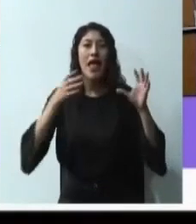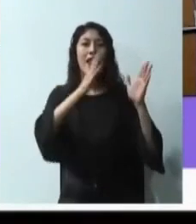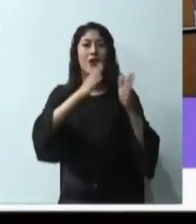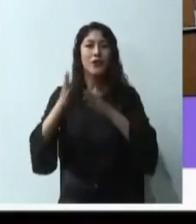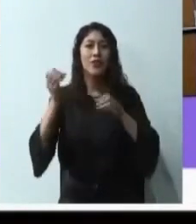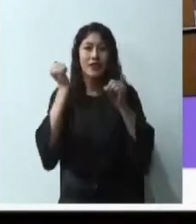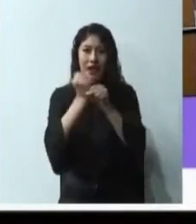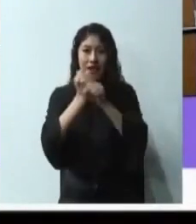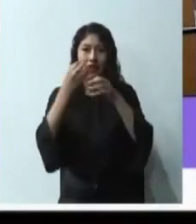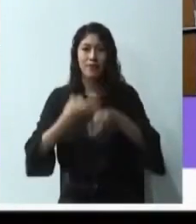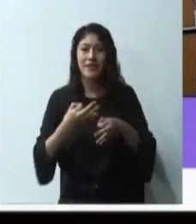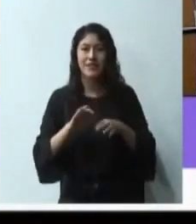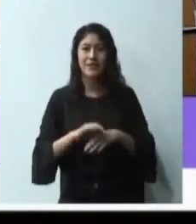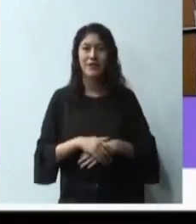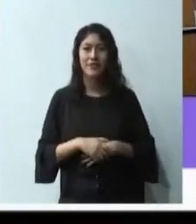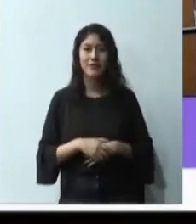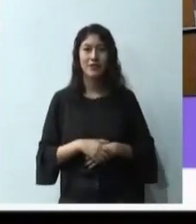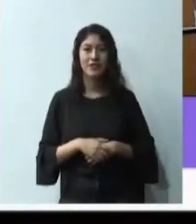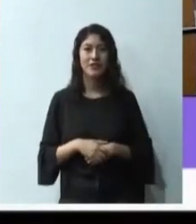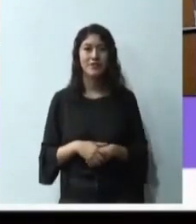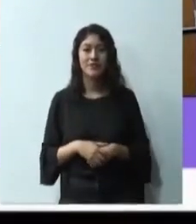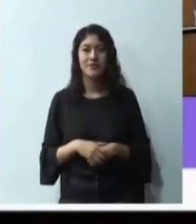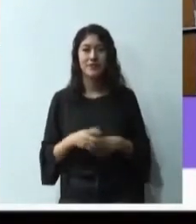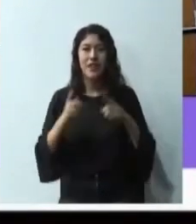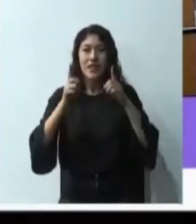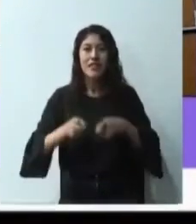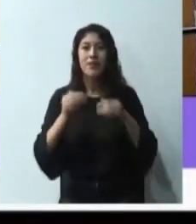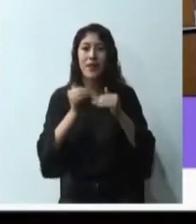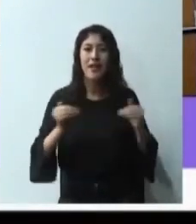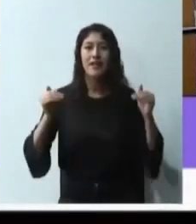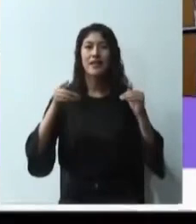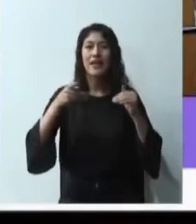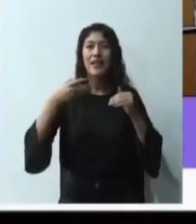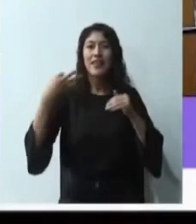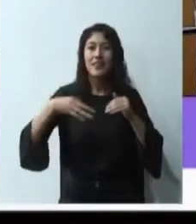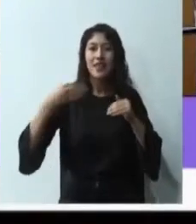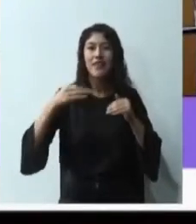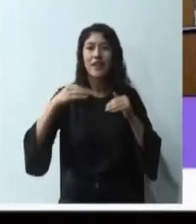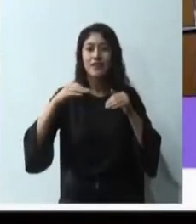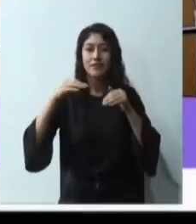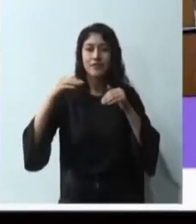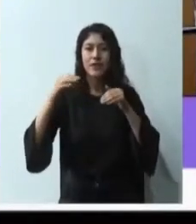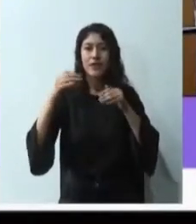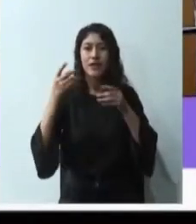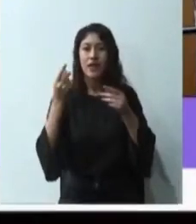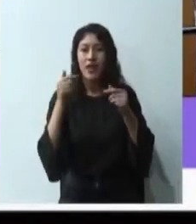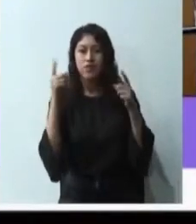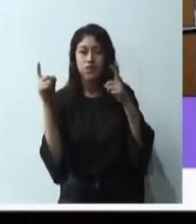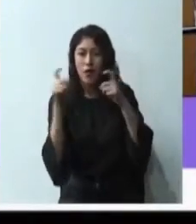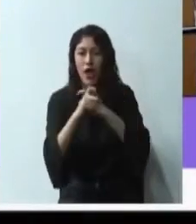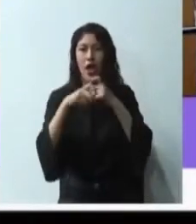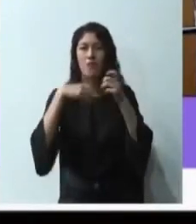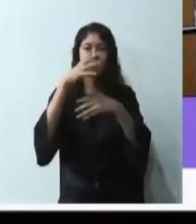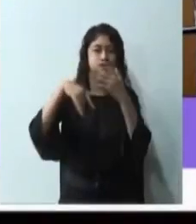porque gobernar es también encontrar el equilibrio entre los conflictos de intereses. No hay forma